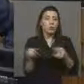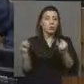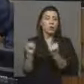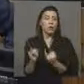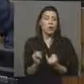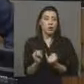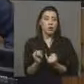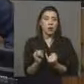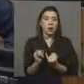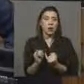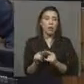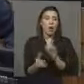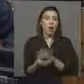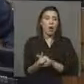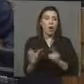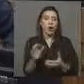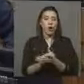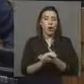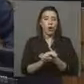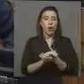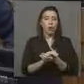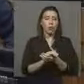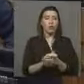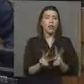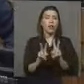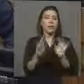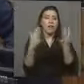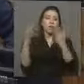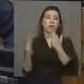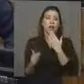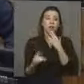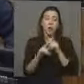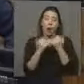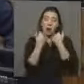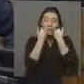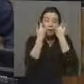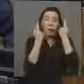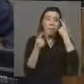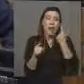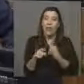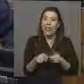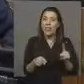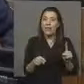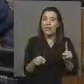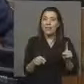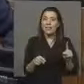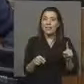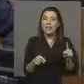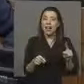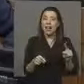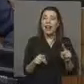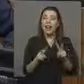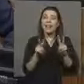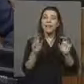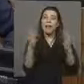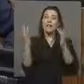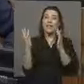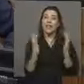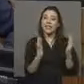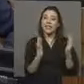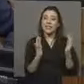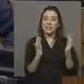de colusiones que en el ámbito forestal también son escandalosas, pero con la diferencia siguiente, que en el ámbito forestal